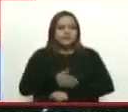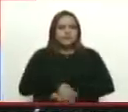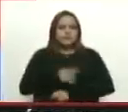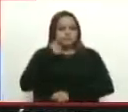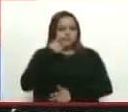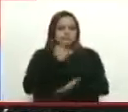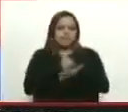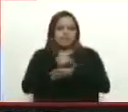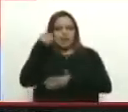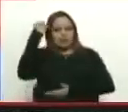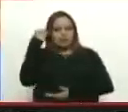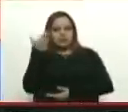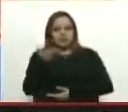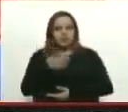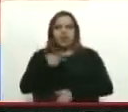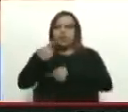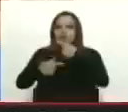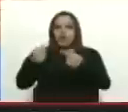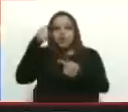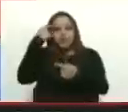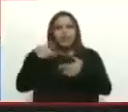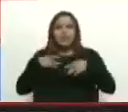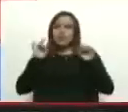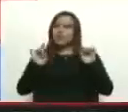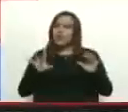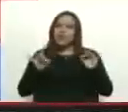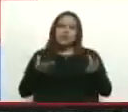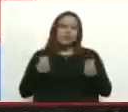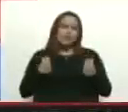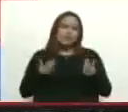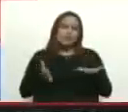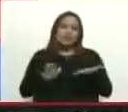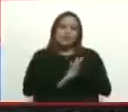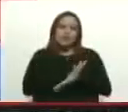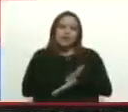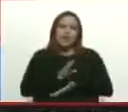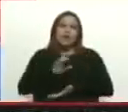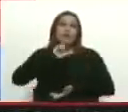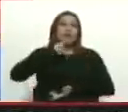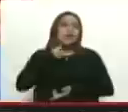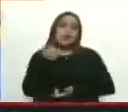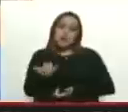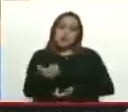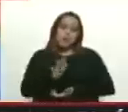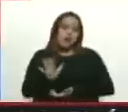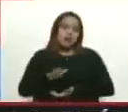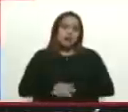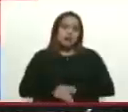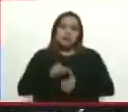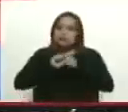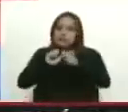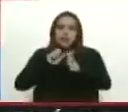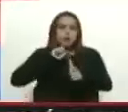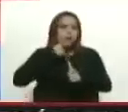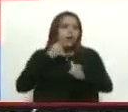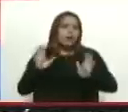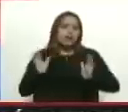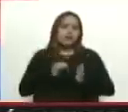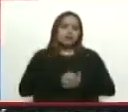Imagínate, todos los días les dolió mucho lo que ocurrió en Ucrania ahora, ¿no? Y lo que va a seguir ocurriendo en